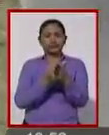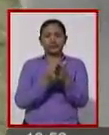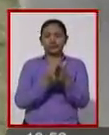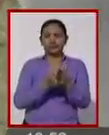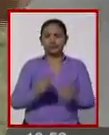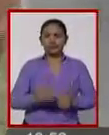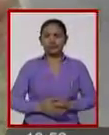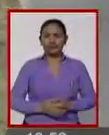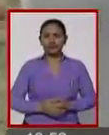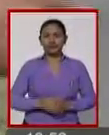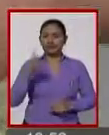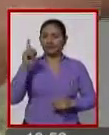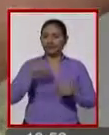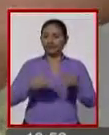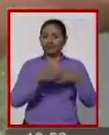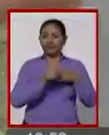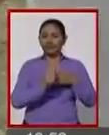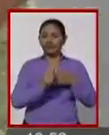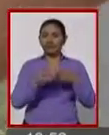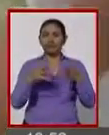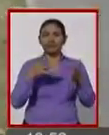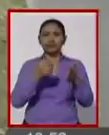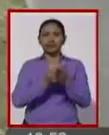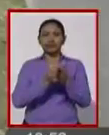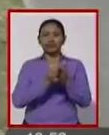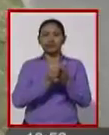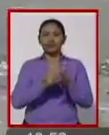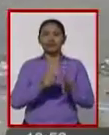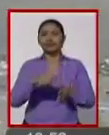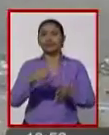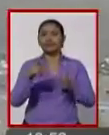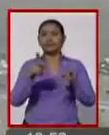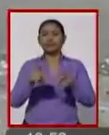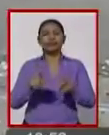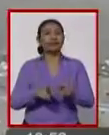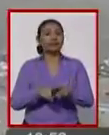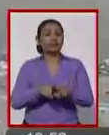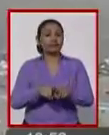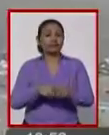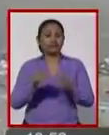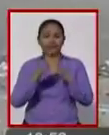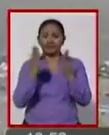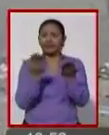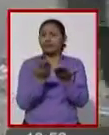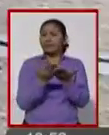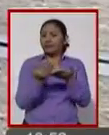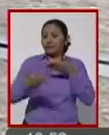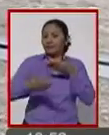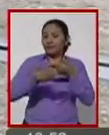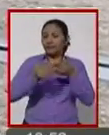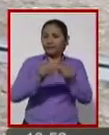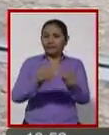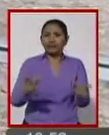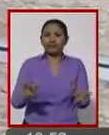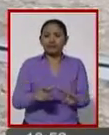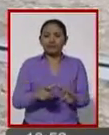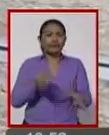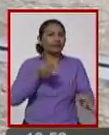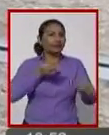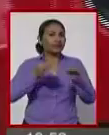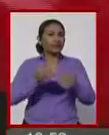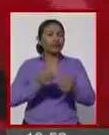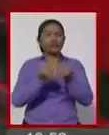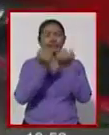no perdió el control y se chocó y hirió a la otra persona. Los delegados del colegio que se encuentran cerca del lugar indicaron